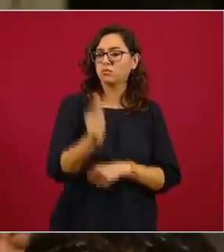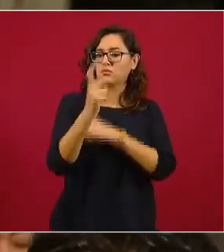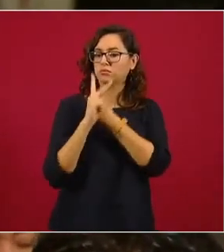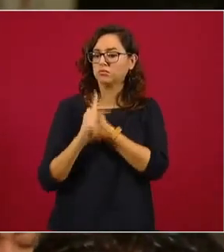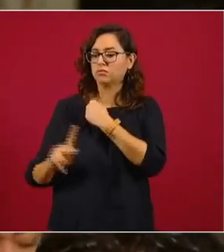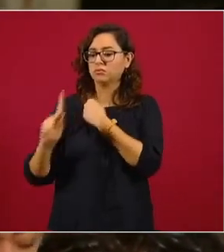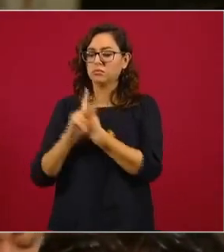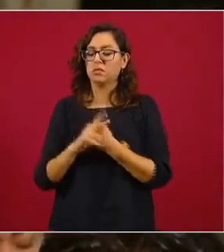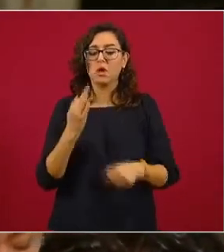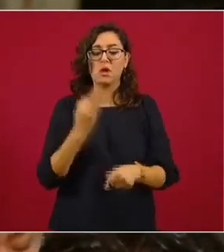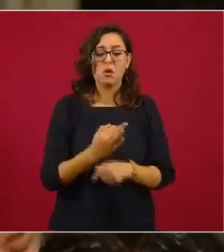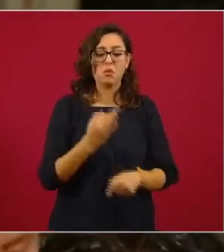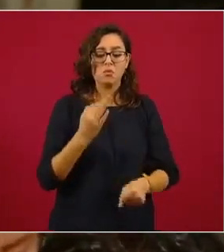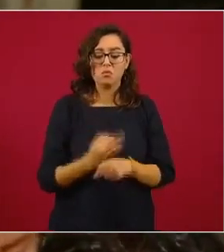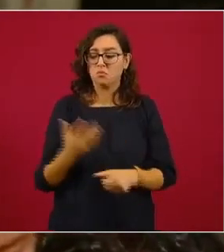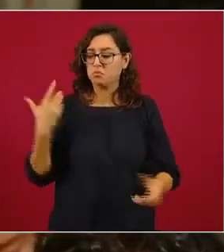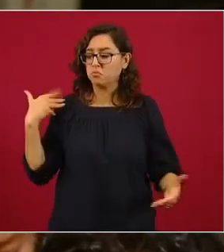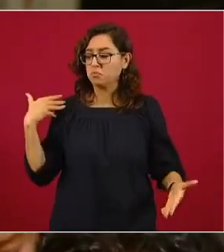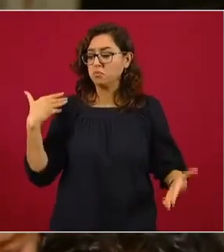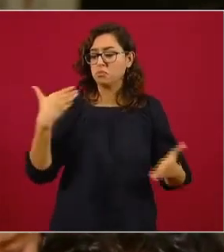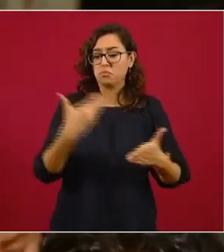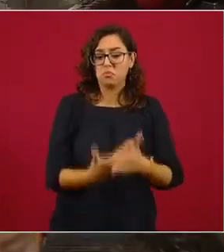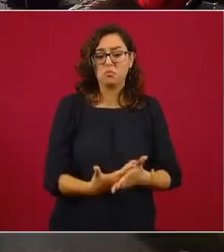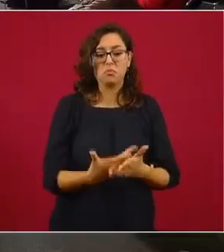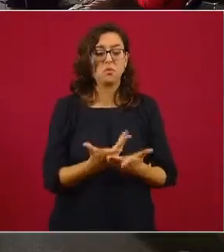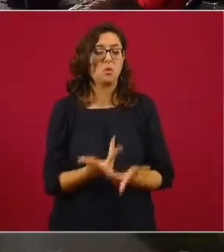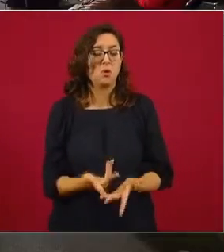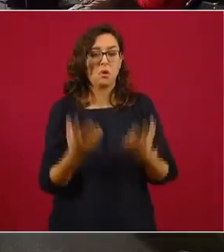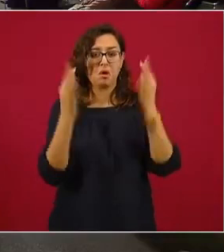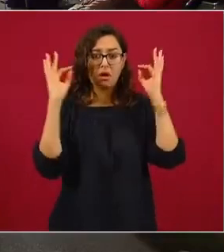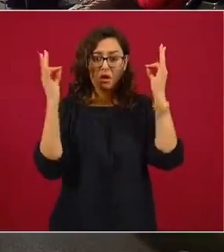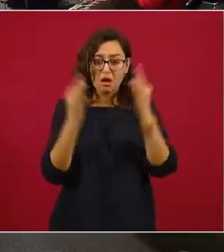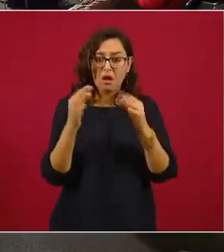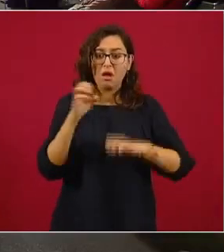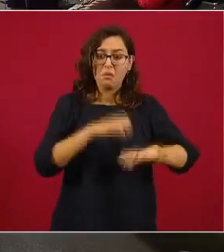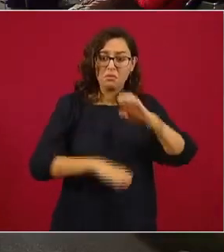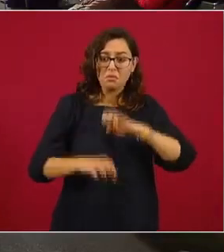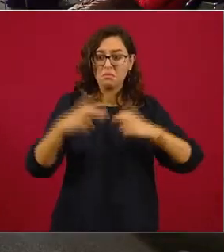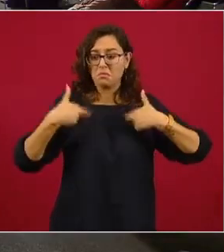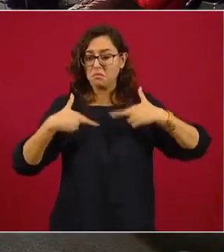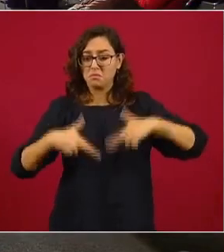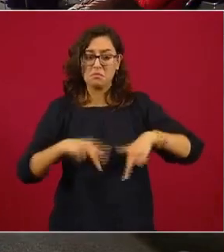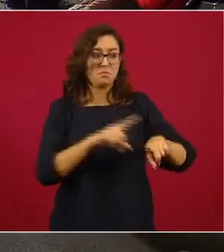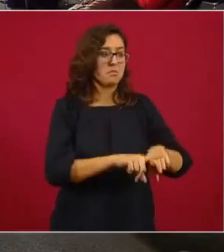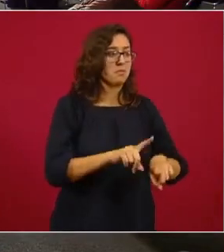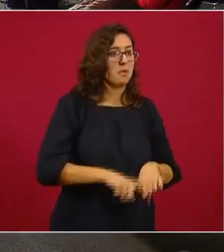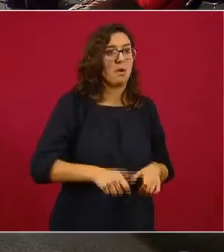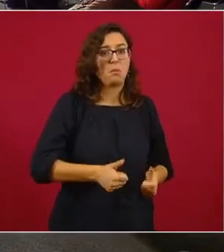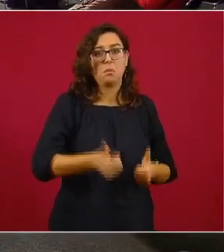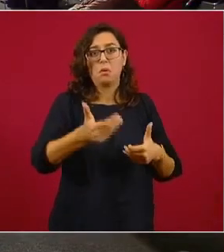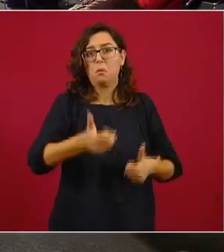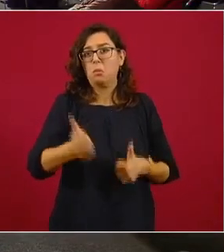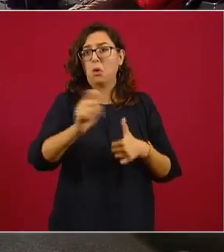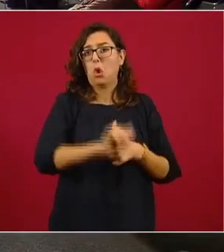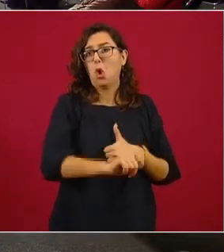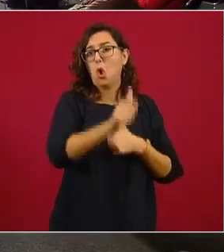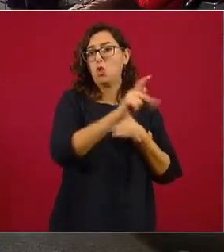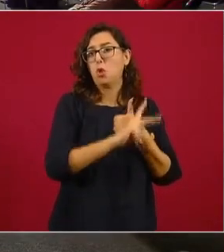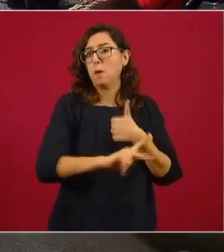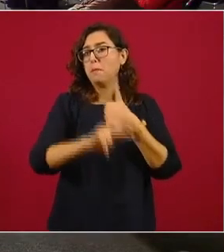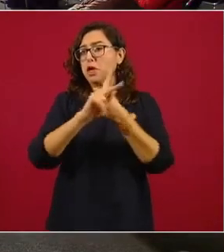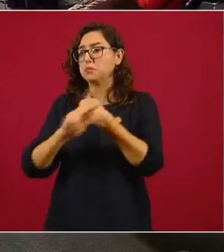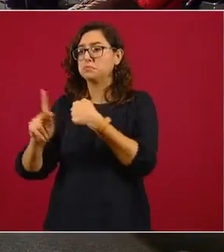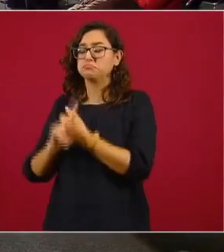embajadores, cónsules y funcionarios, que muchos de ellos no funcionan, no ha dado resultado, presidente. En el pasado eran premios o pagos